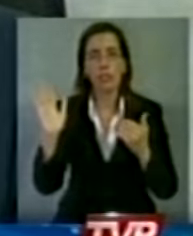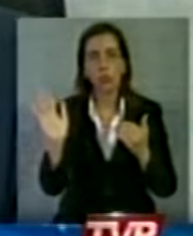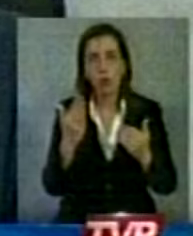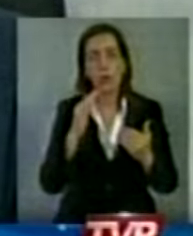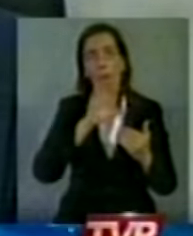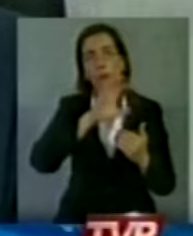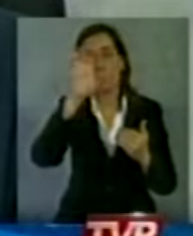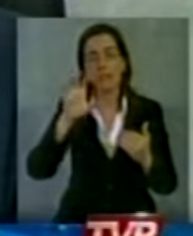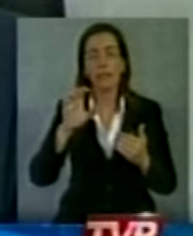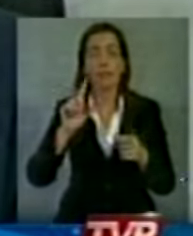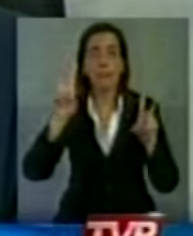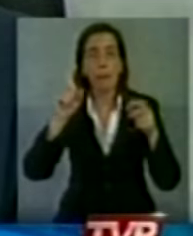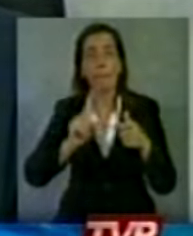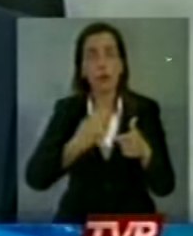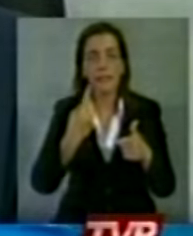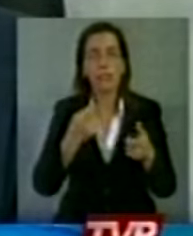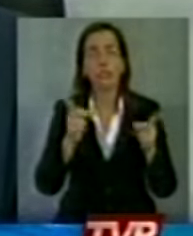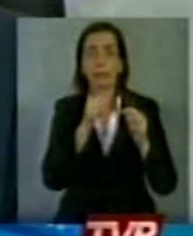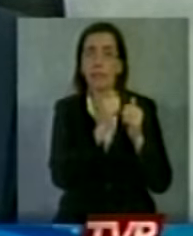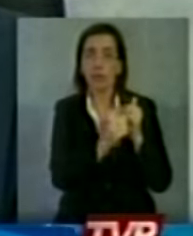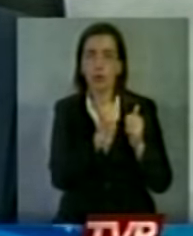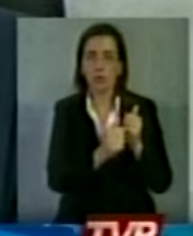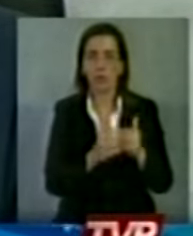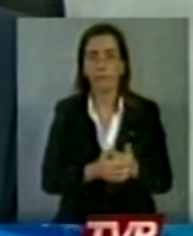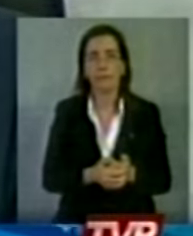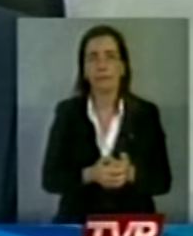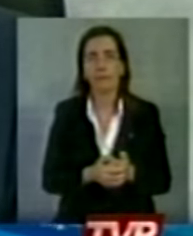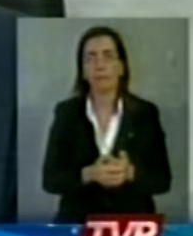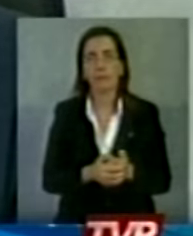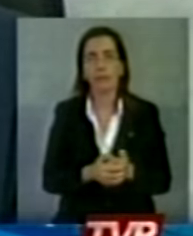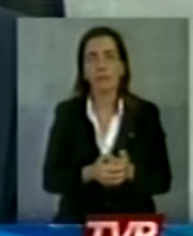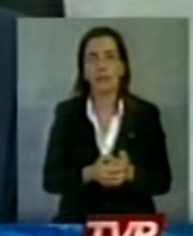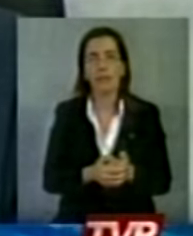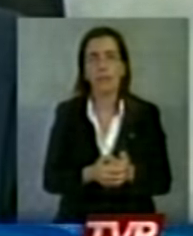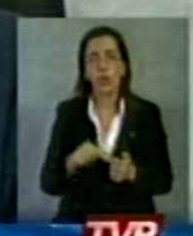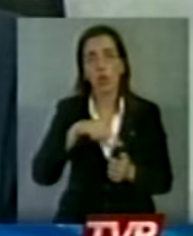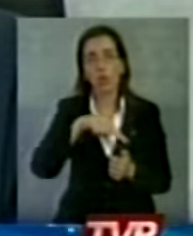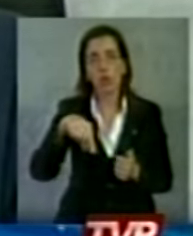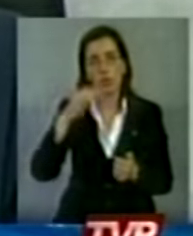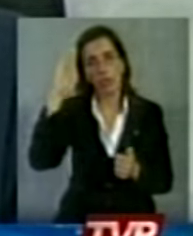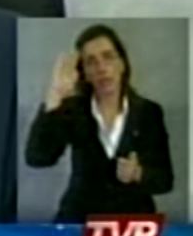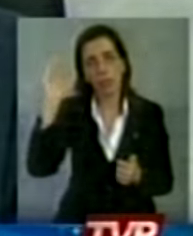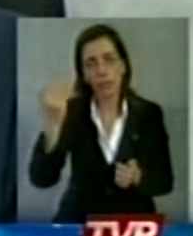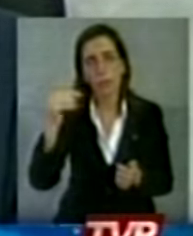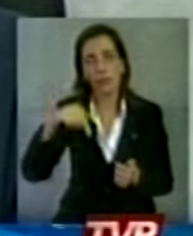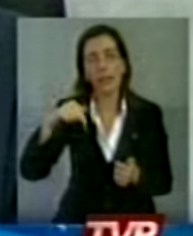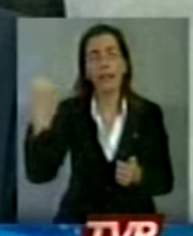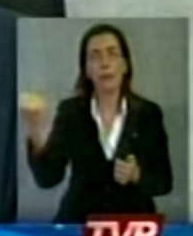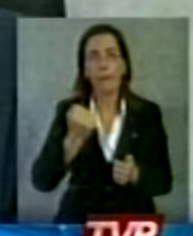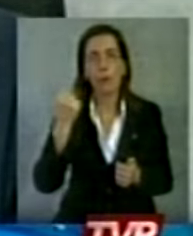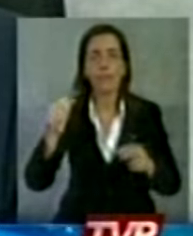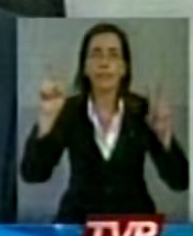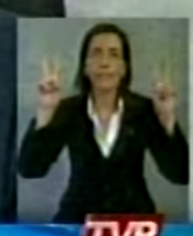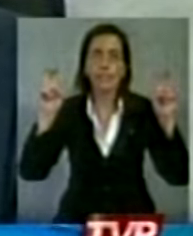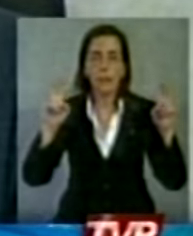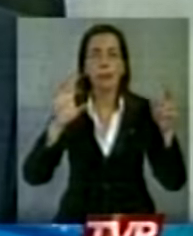histórico. Estoy hablando de nuestra referencia nacional, de nuestra referencia